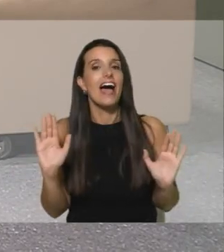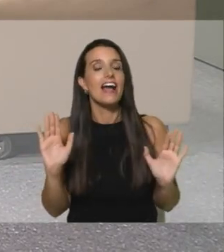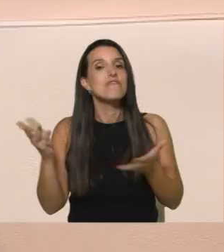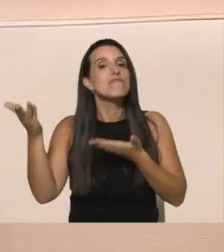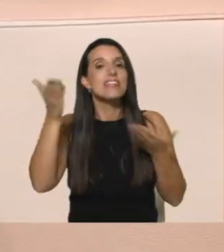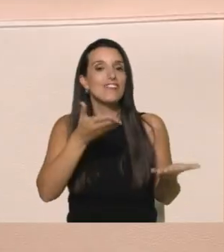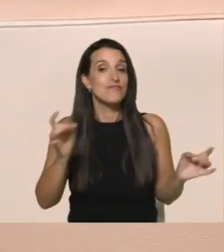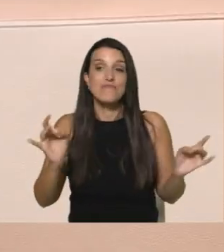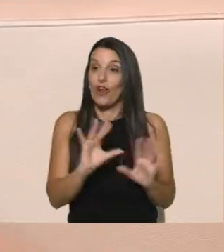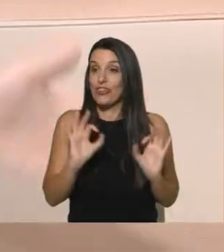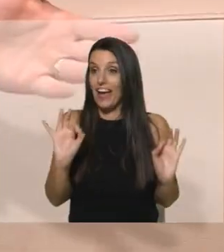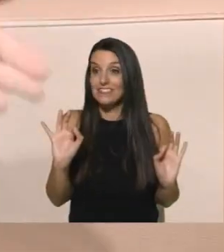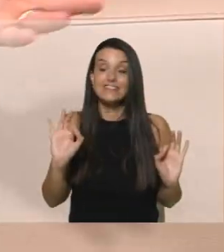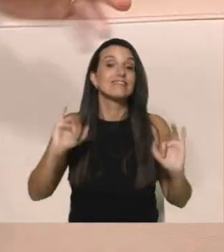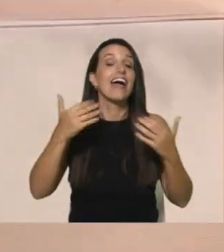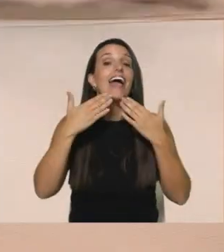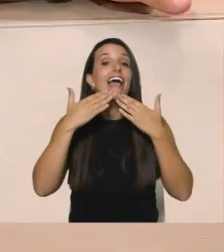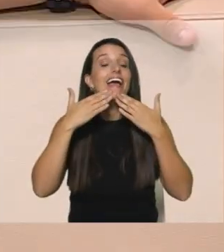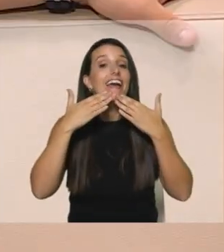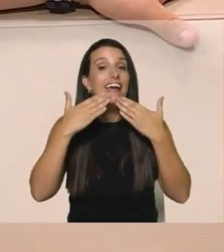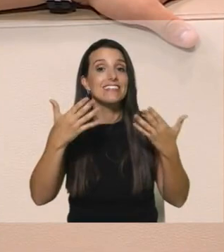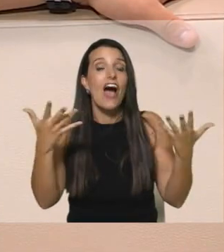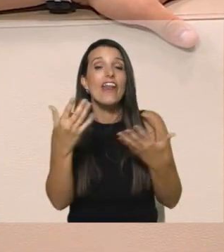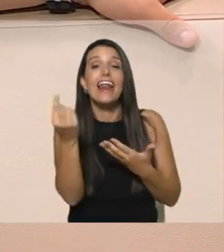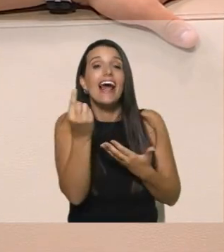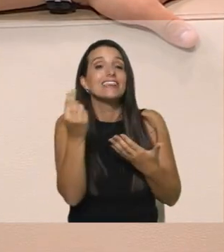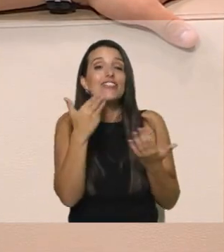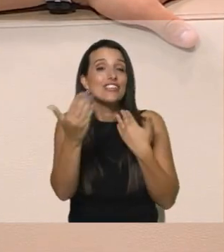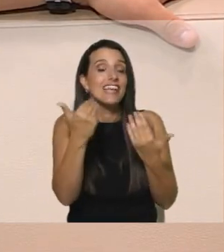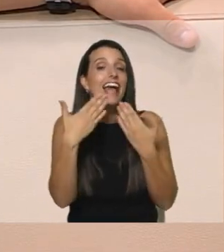invitación está hecha. Y nada, agradecerles por este ratito de charla. Realmente un placer. Gracias a vos.